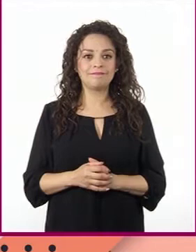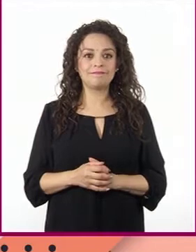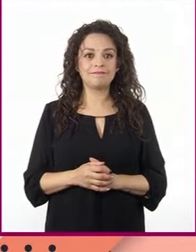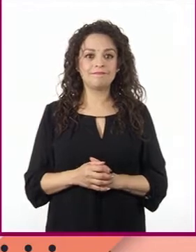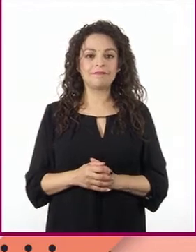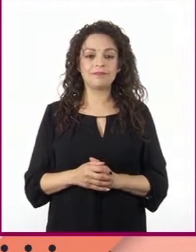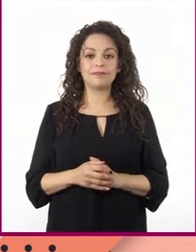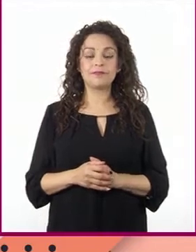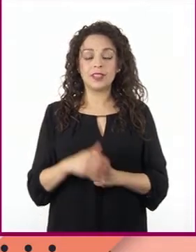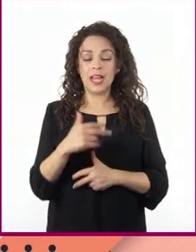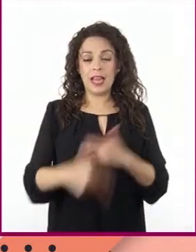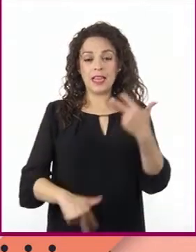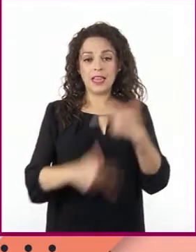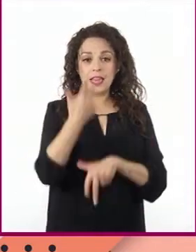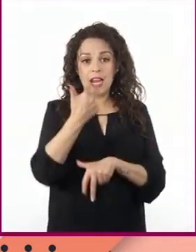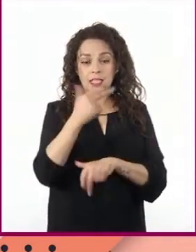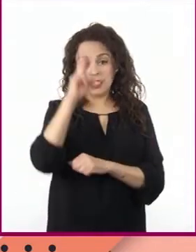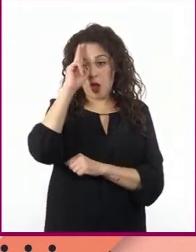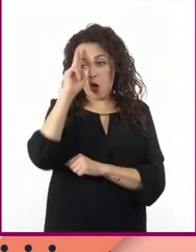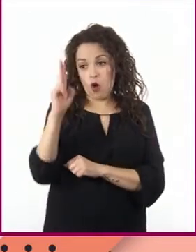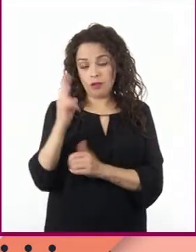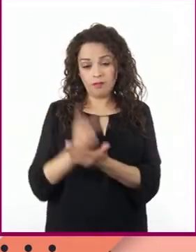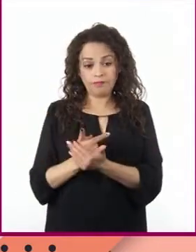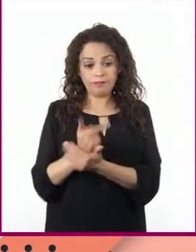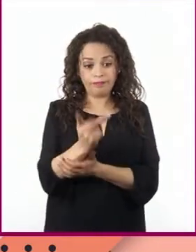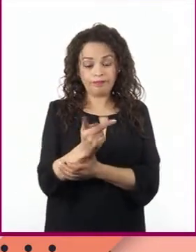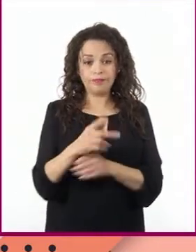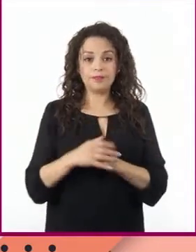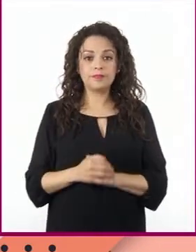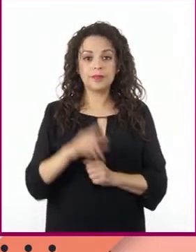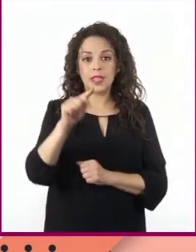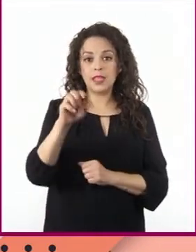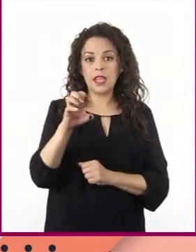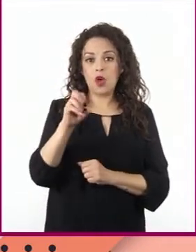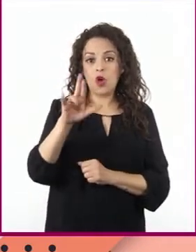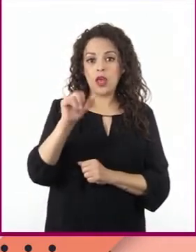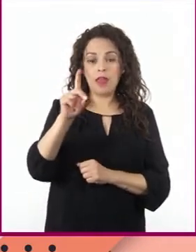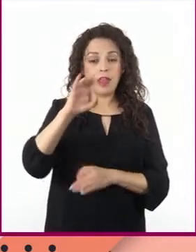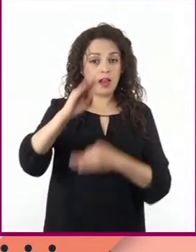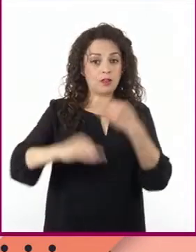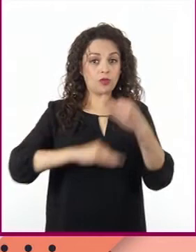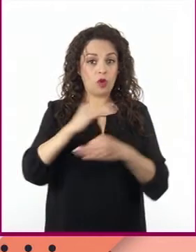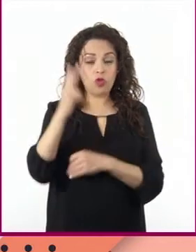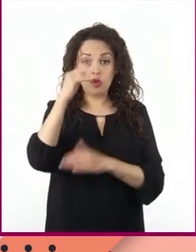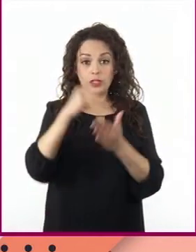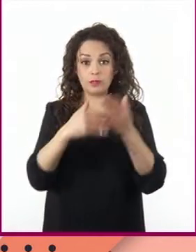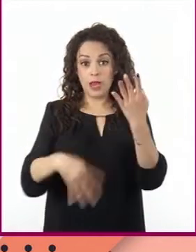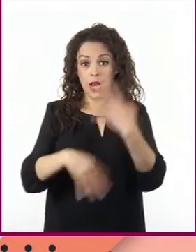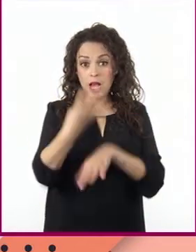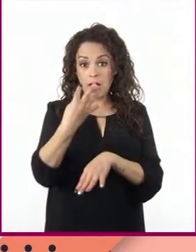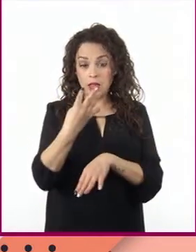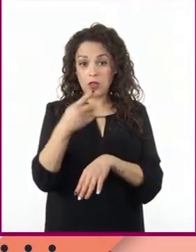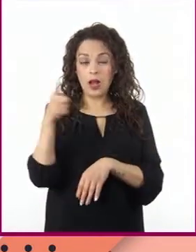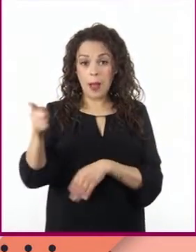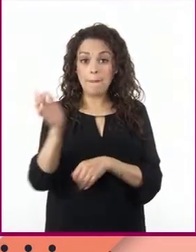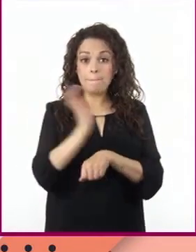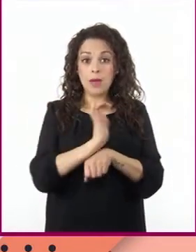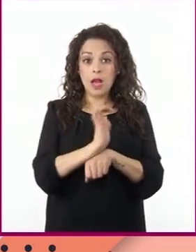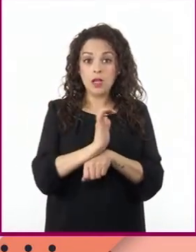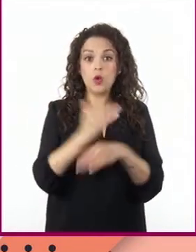Recibió 13 títulos honoríficos. La teoría del todo, 2014, es una película basada en su